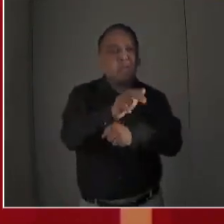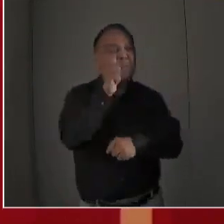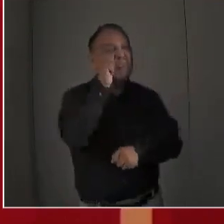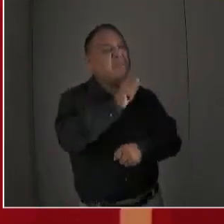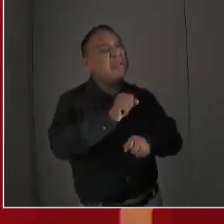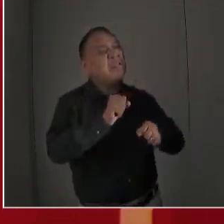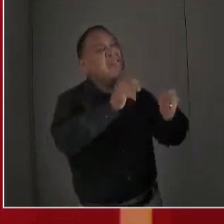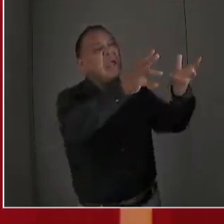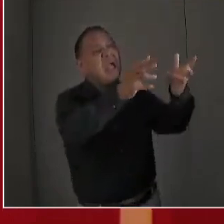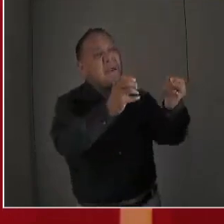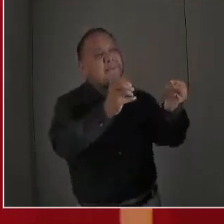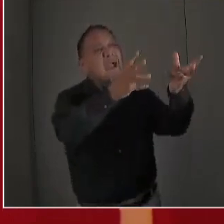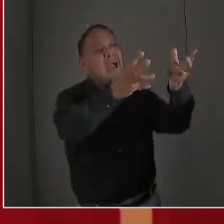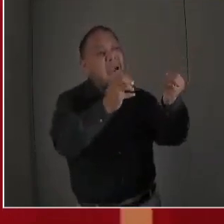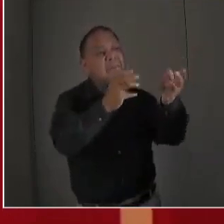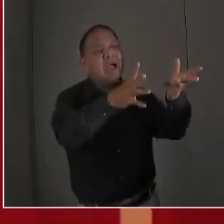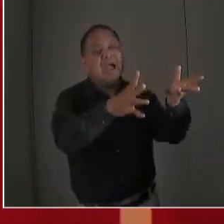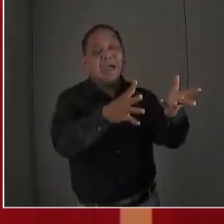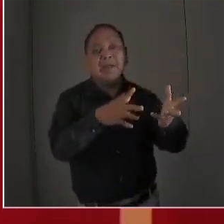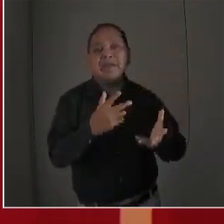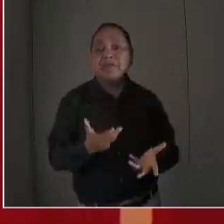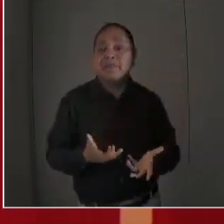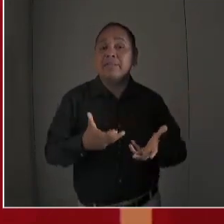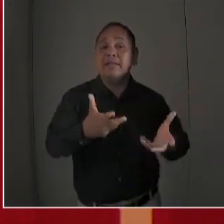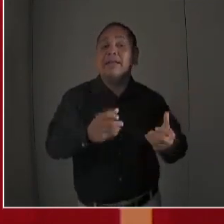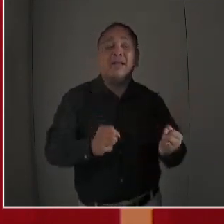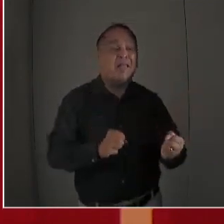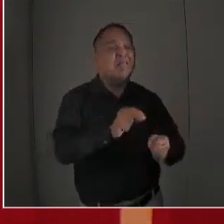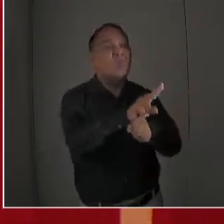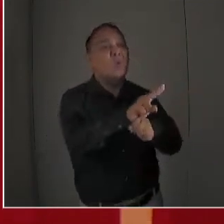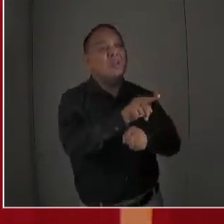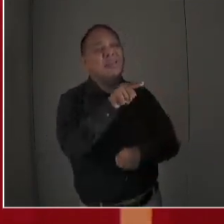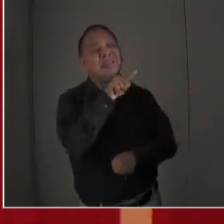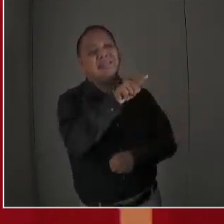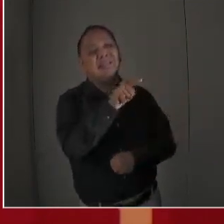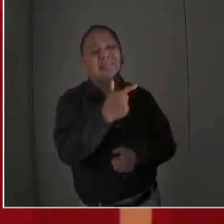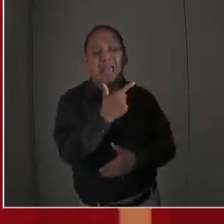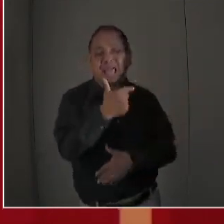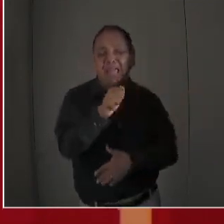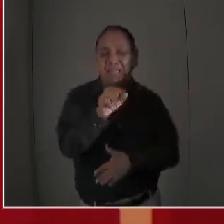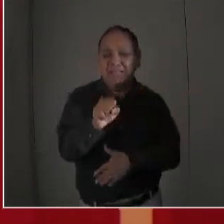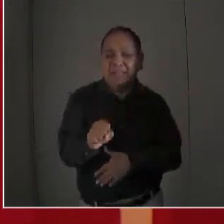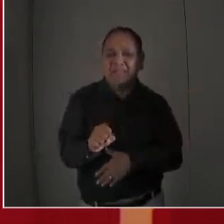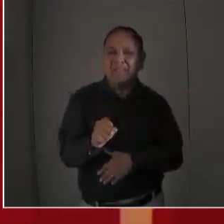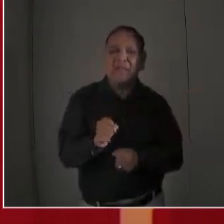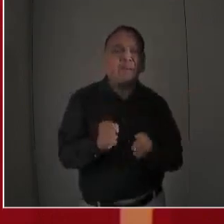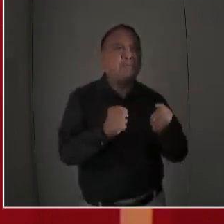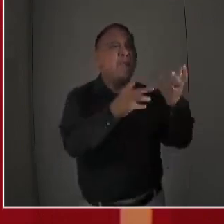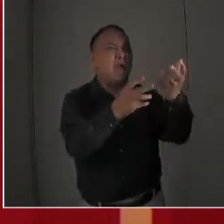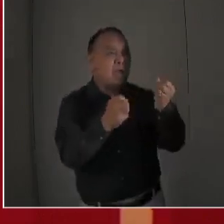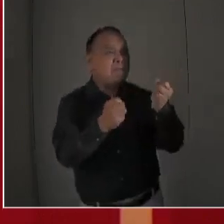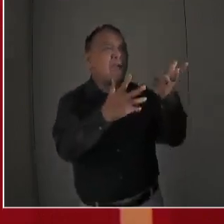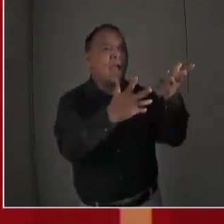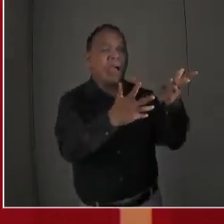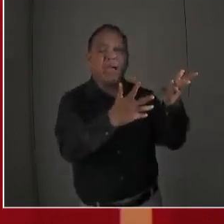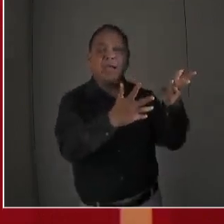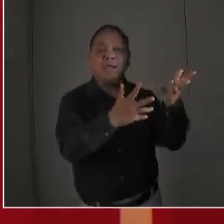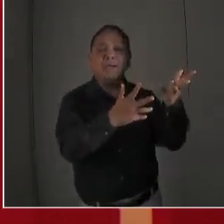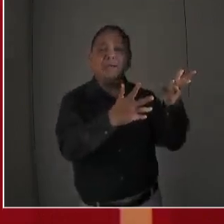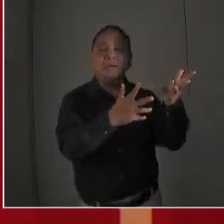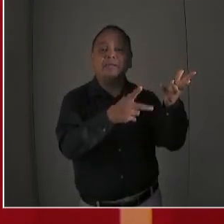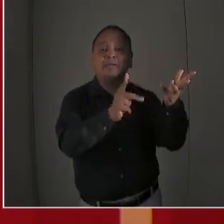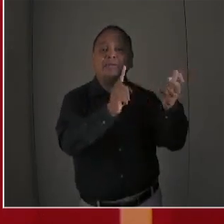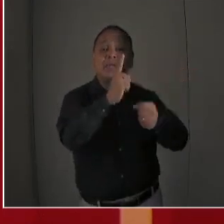siempre el desarrollo del norte, carreteras en el norte, gas, todo dirigido al norte. Y